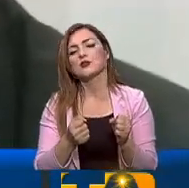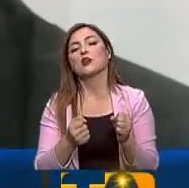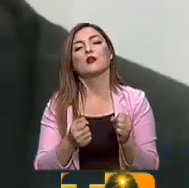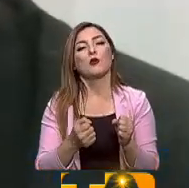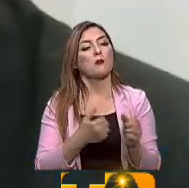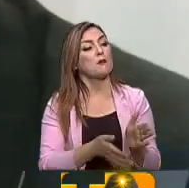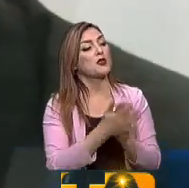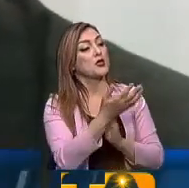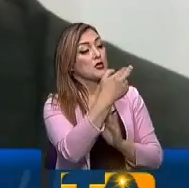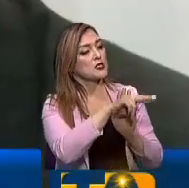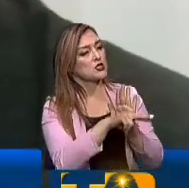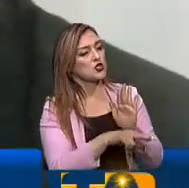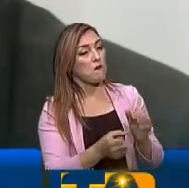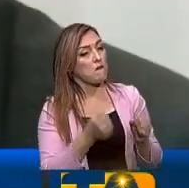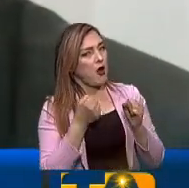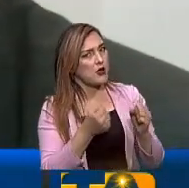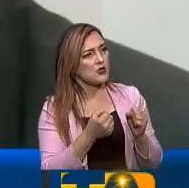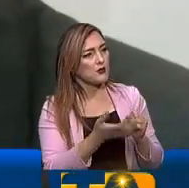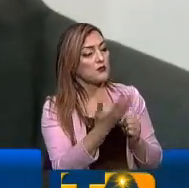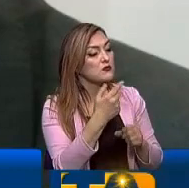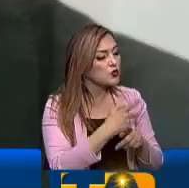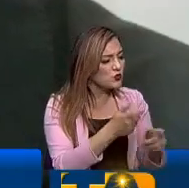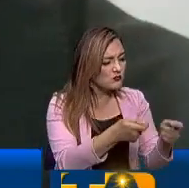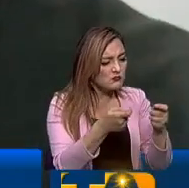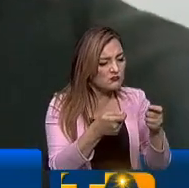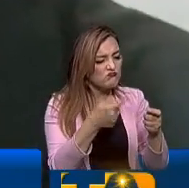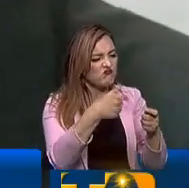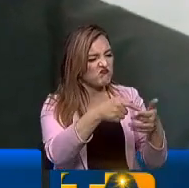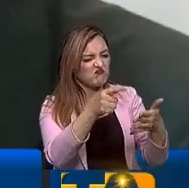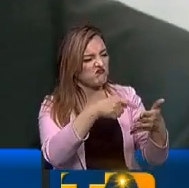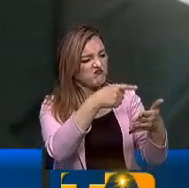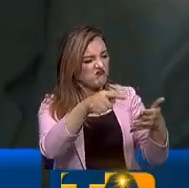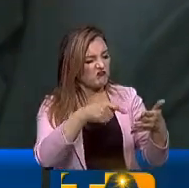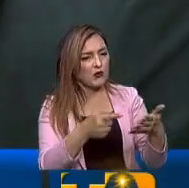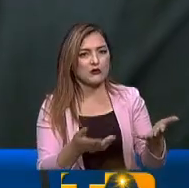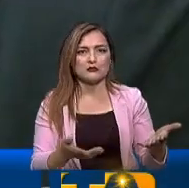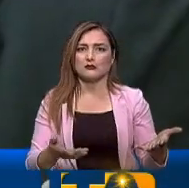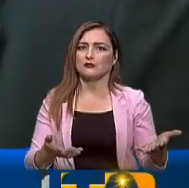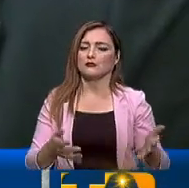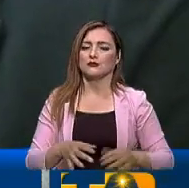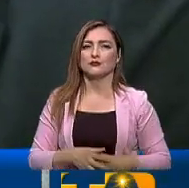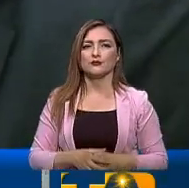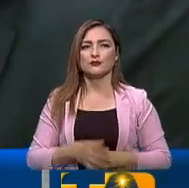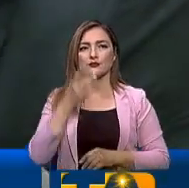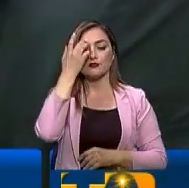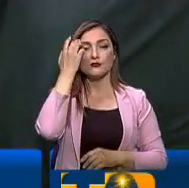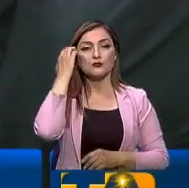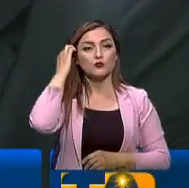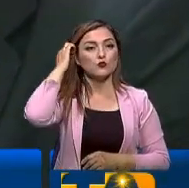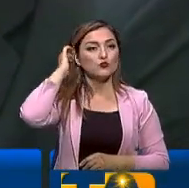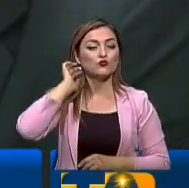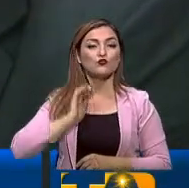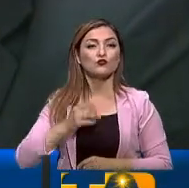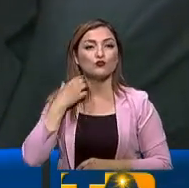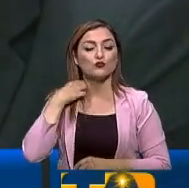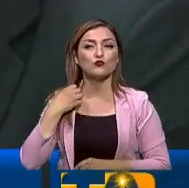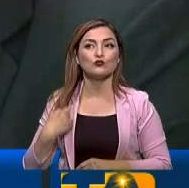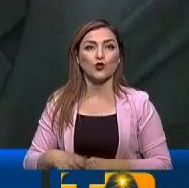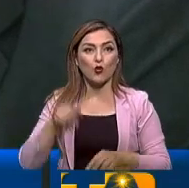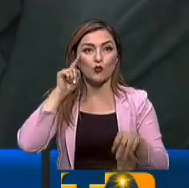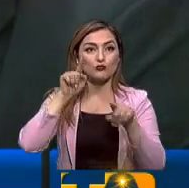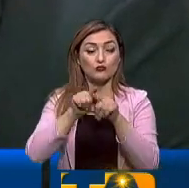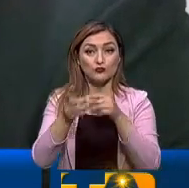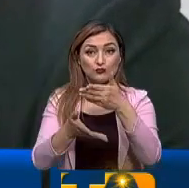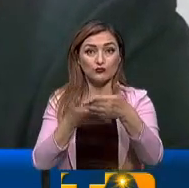nosotros queremos mantener los acuerdos comerciales ya firmados y para los acuerdos comerciales venideros con las